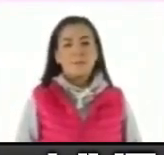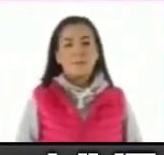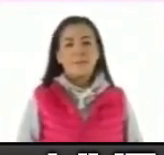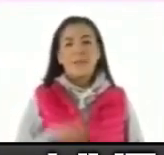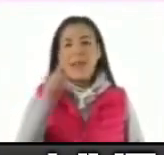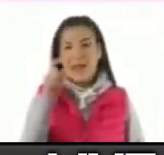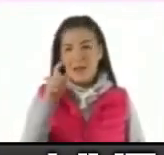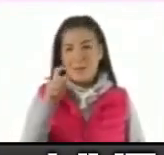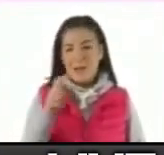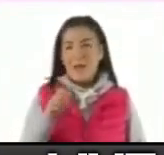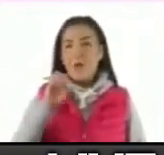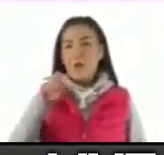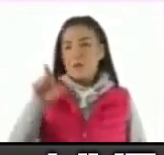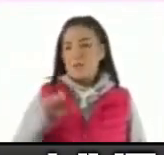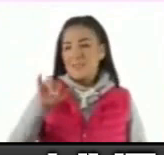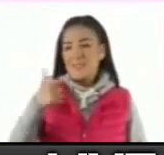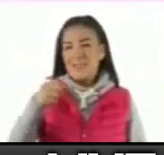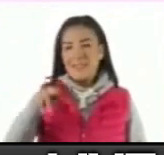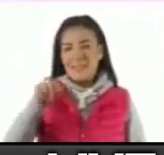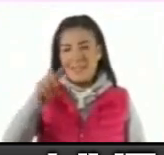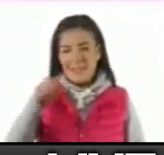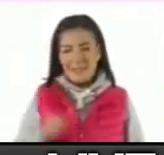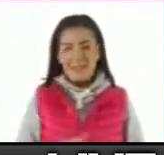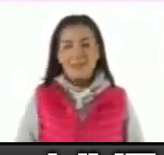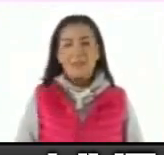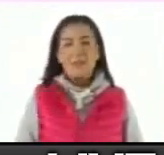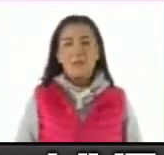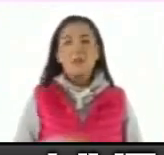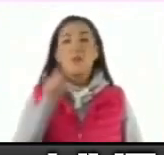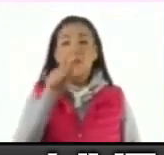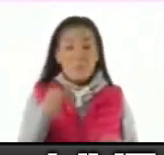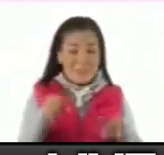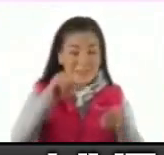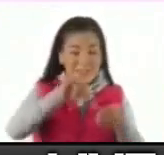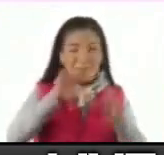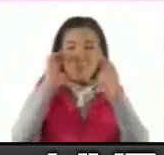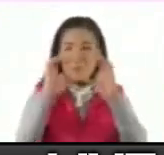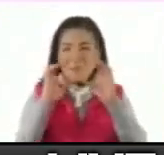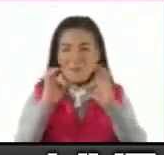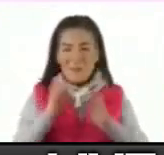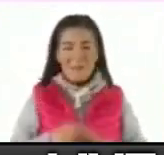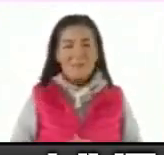agua oxigenada, le puede agregar con mucho cuidado, maestro.